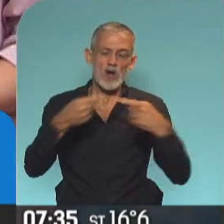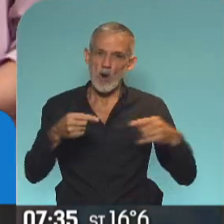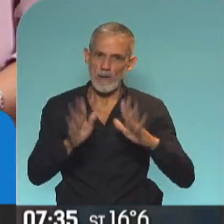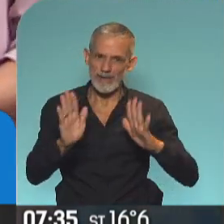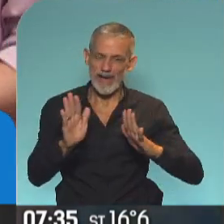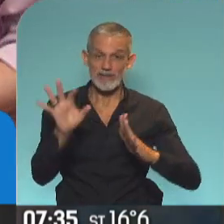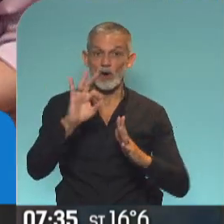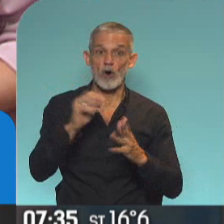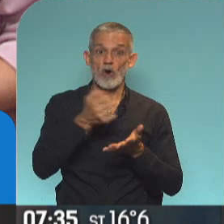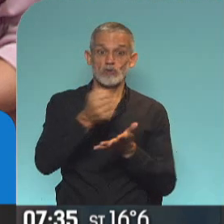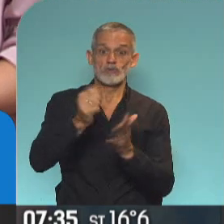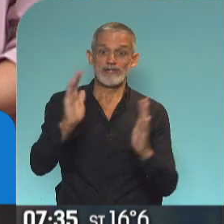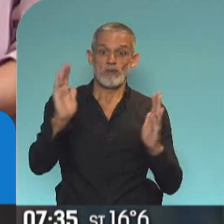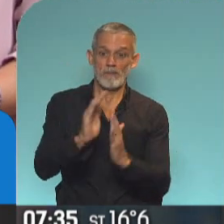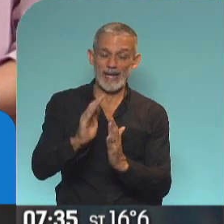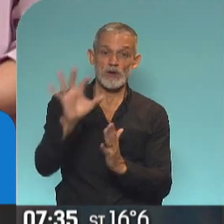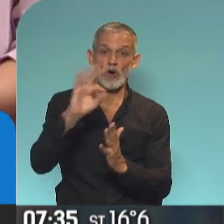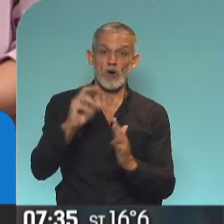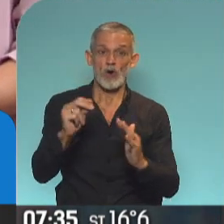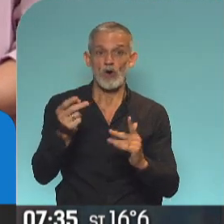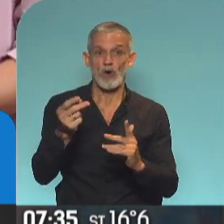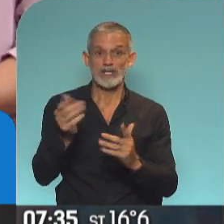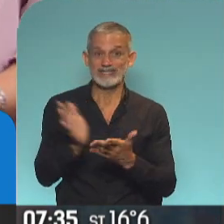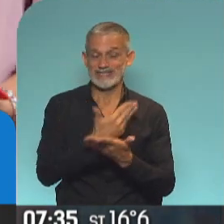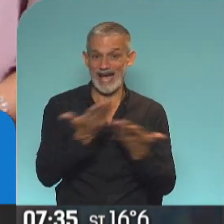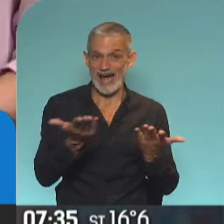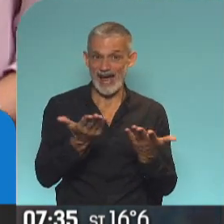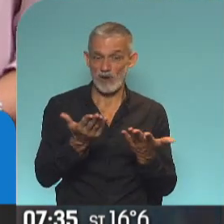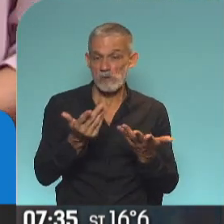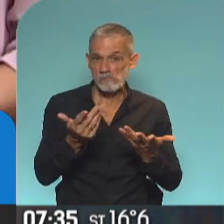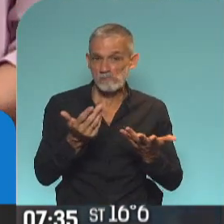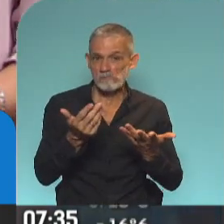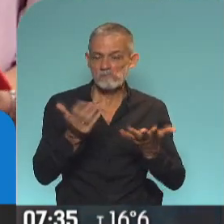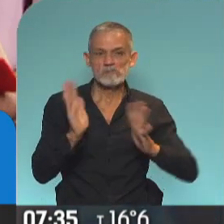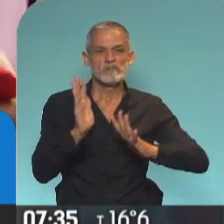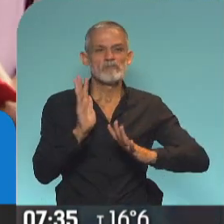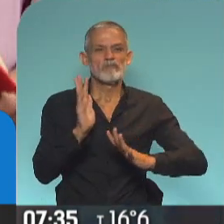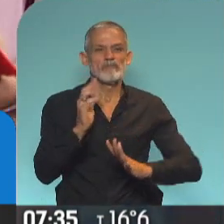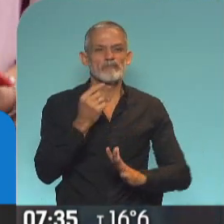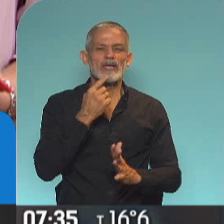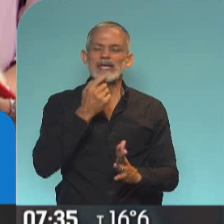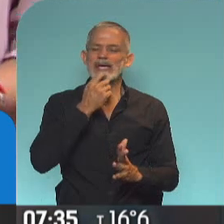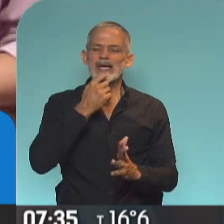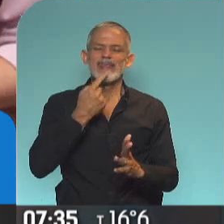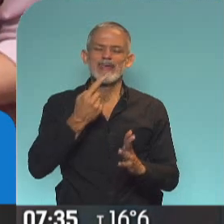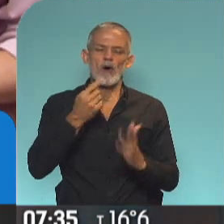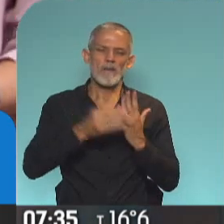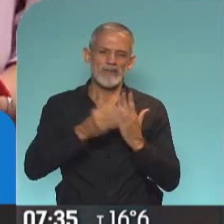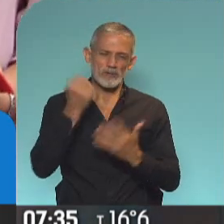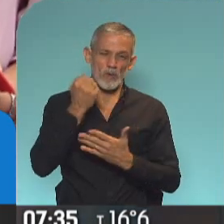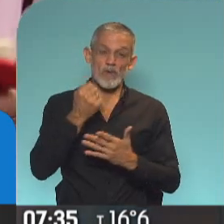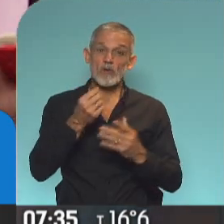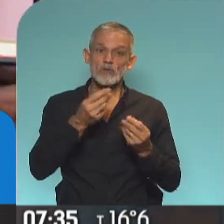en o este reducción tema? De subsidios o tender a eliminarlos. Claro, lo que pasa es que lo que dijo es que los subsidios se